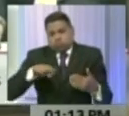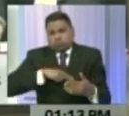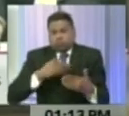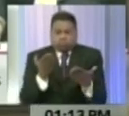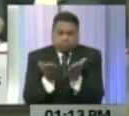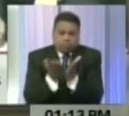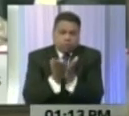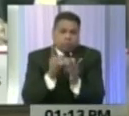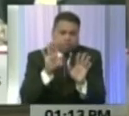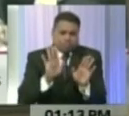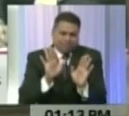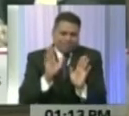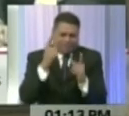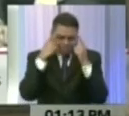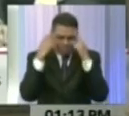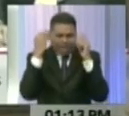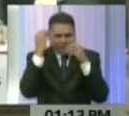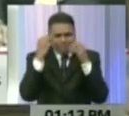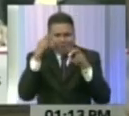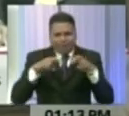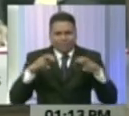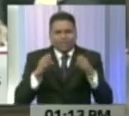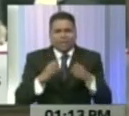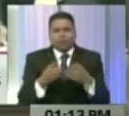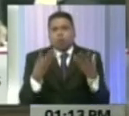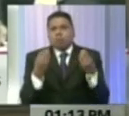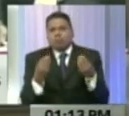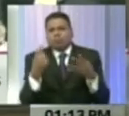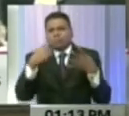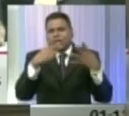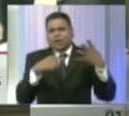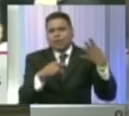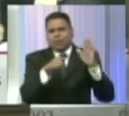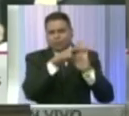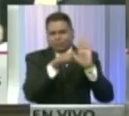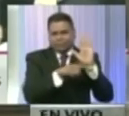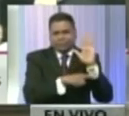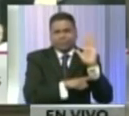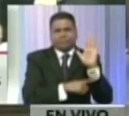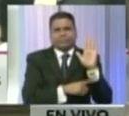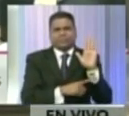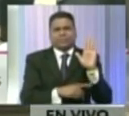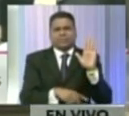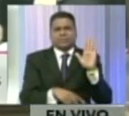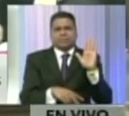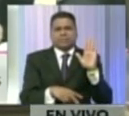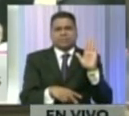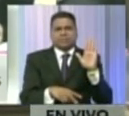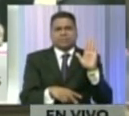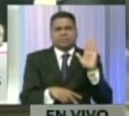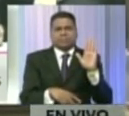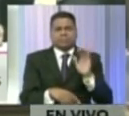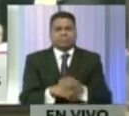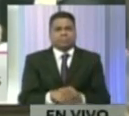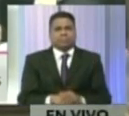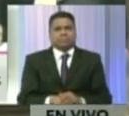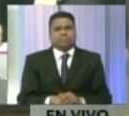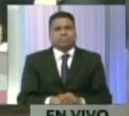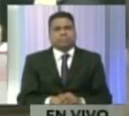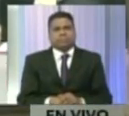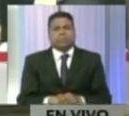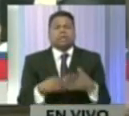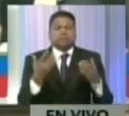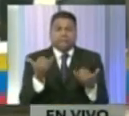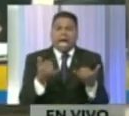convenio cambiario, es decir, una serie de medidas e incluso hay de incentivo que ha sido tomadas